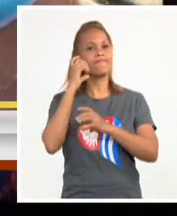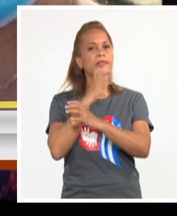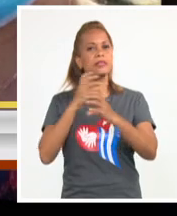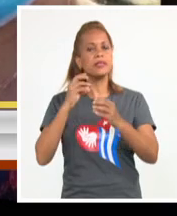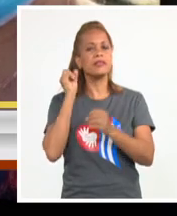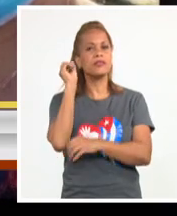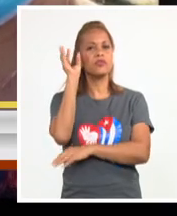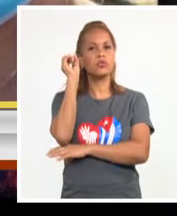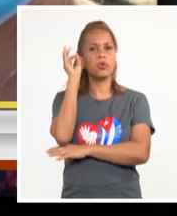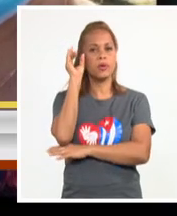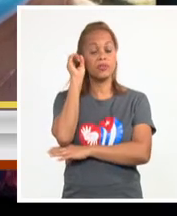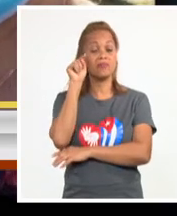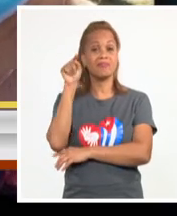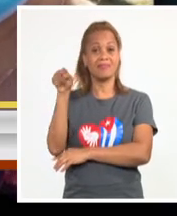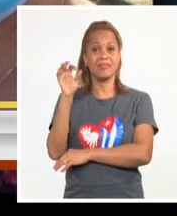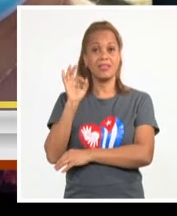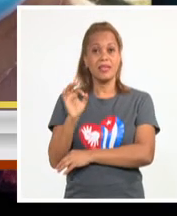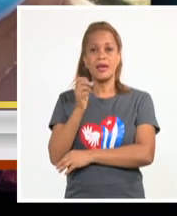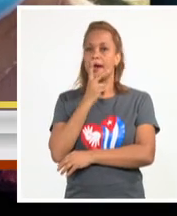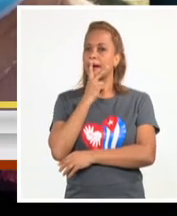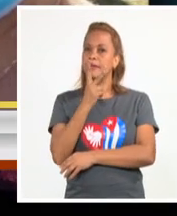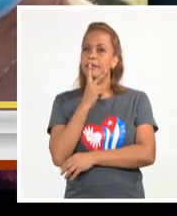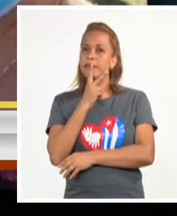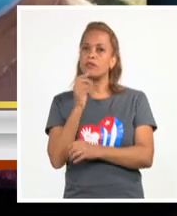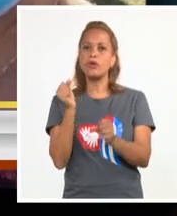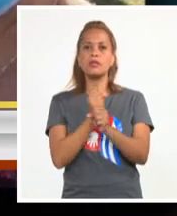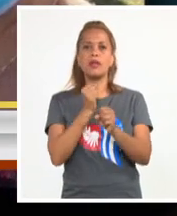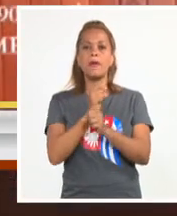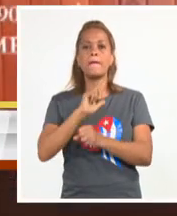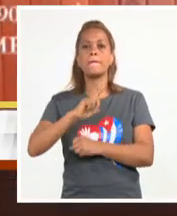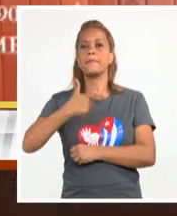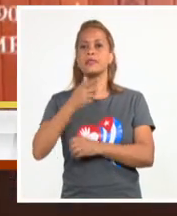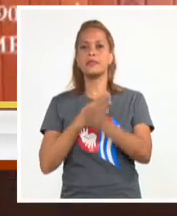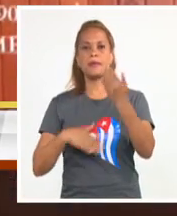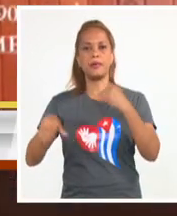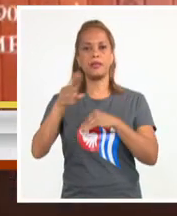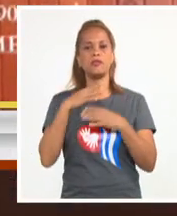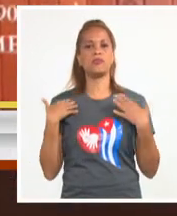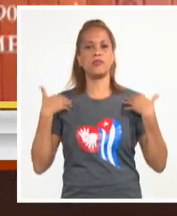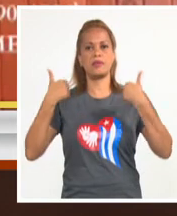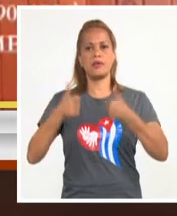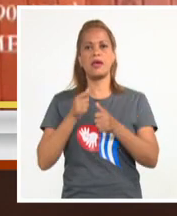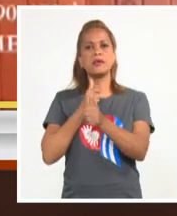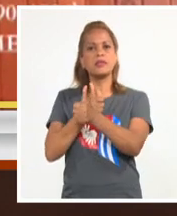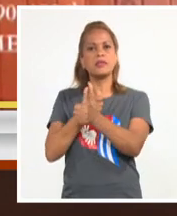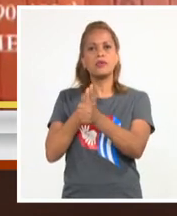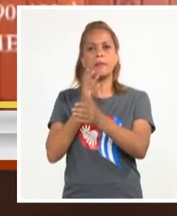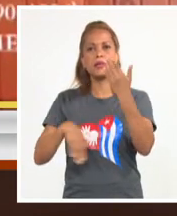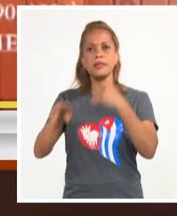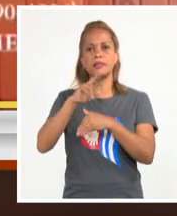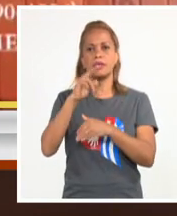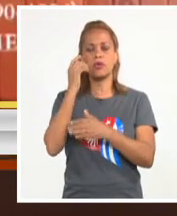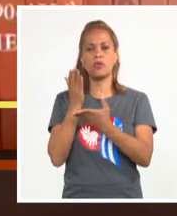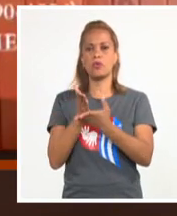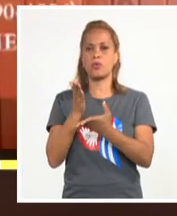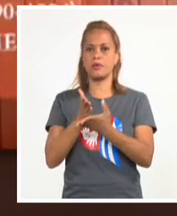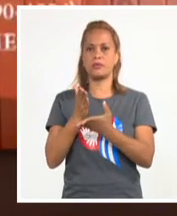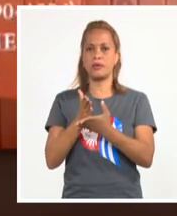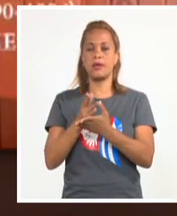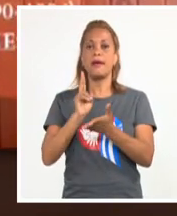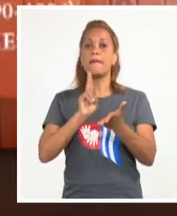innovación, García Cuevas atesoró una amplia labor como viceministro, director y asesor del Ministerio de Educación Superior. Miembro